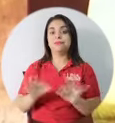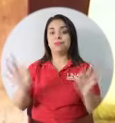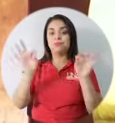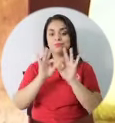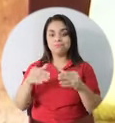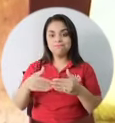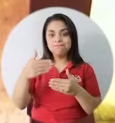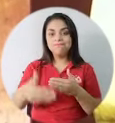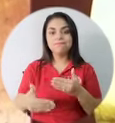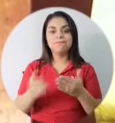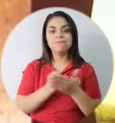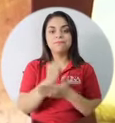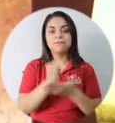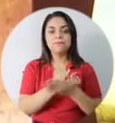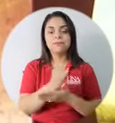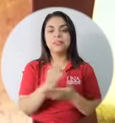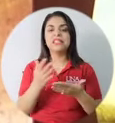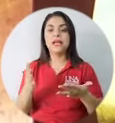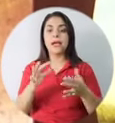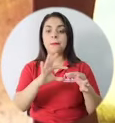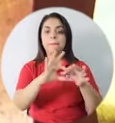en la investigación, es el vínculo